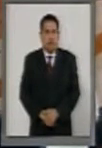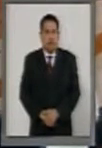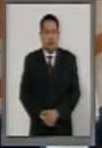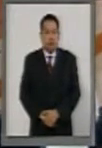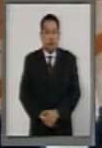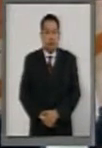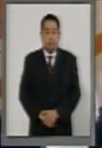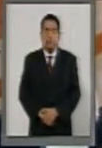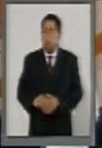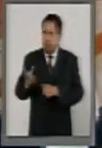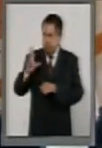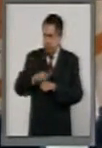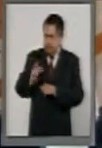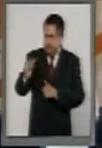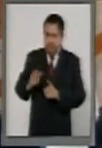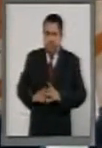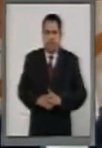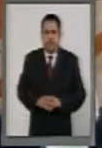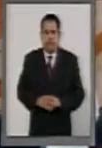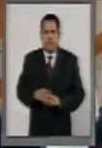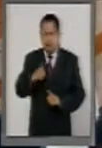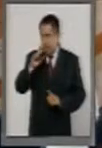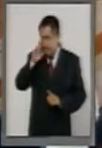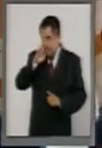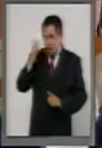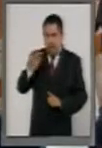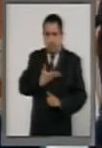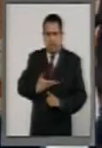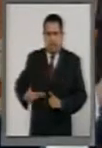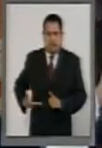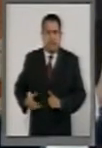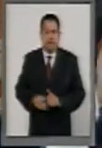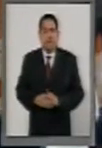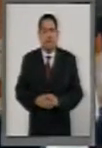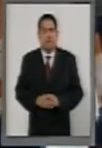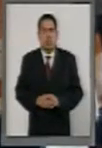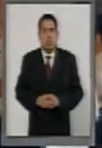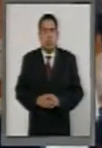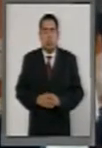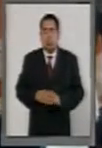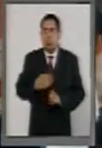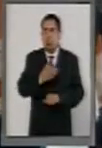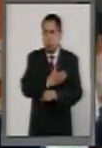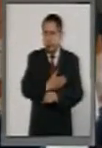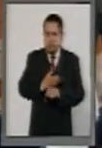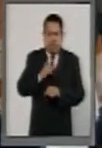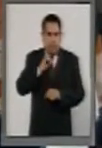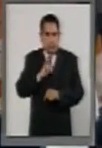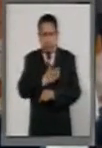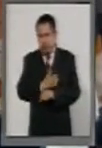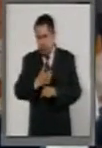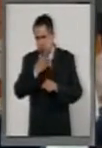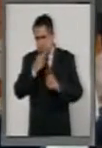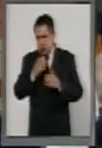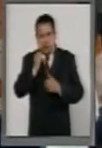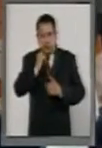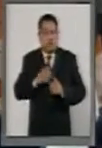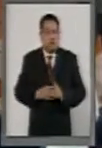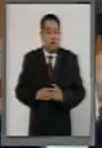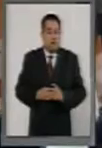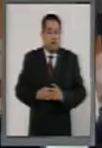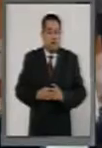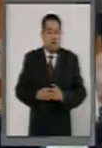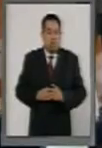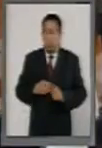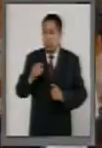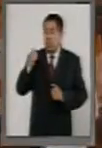Con su permiso, señora presidenta. Compañeras y compañeros del Senado, a finales de la